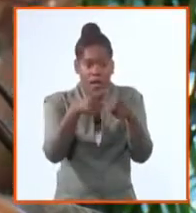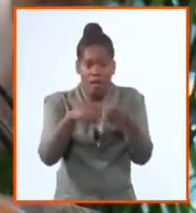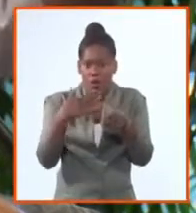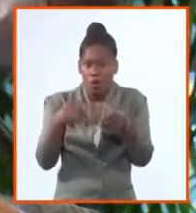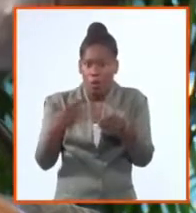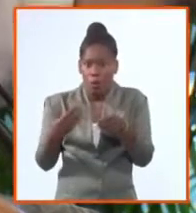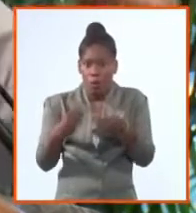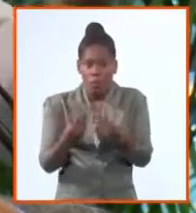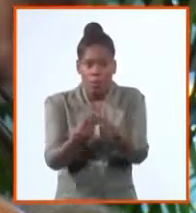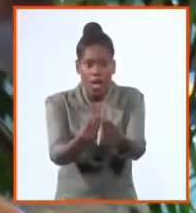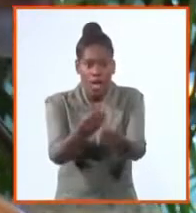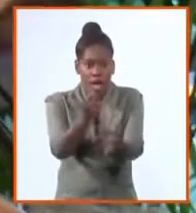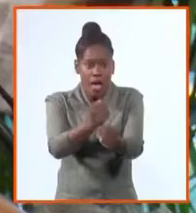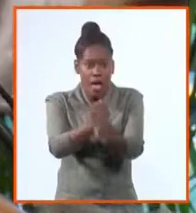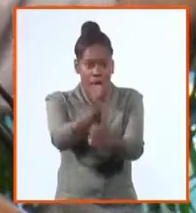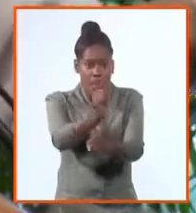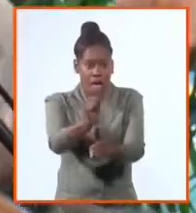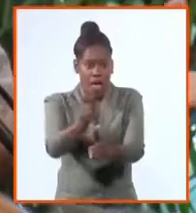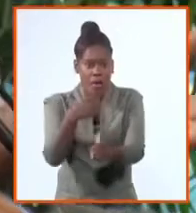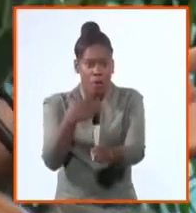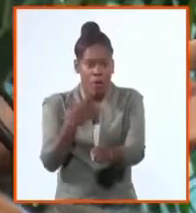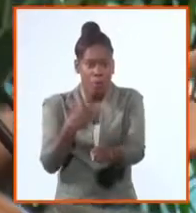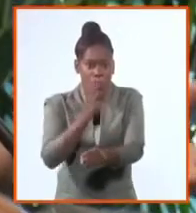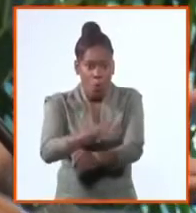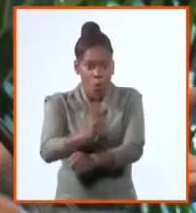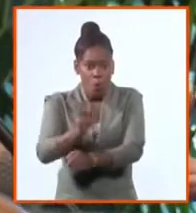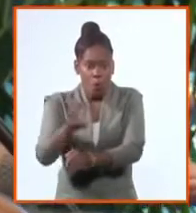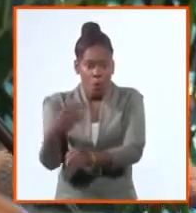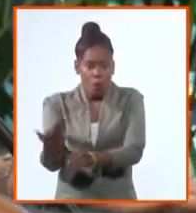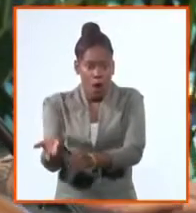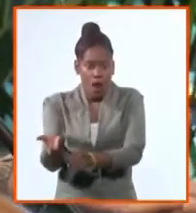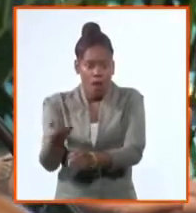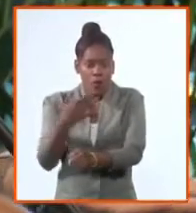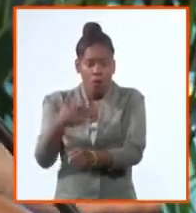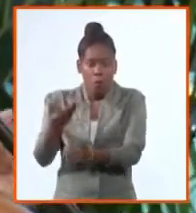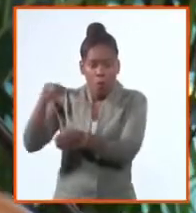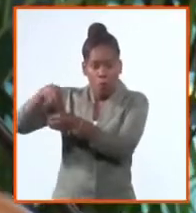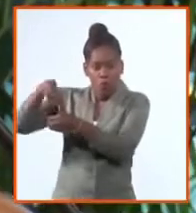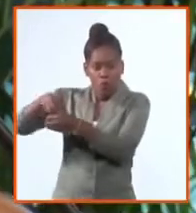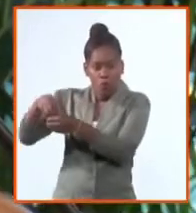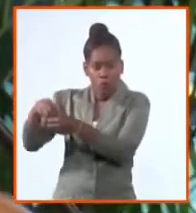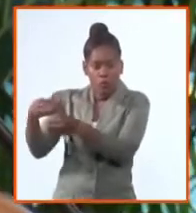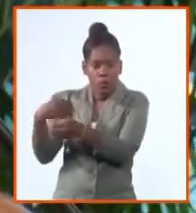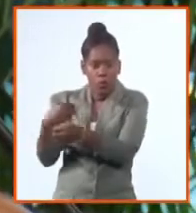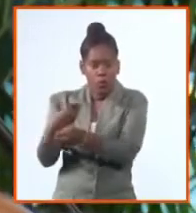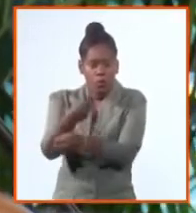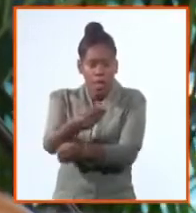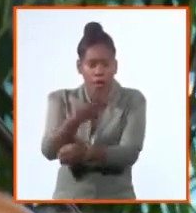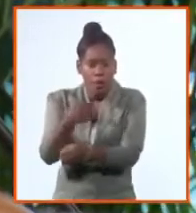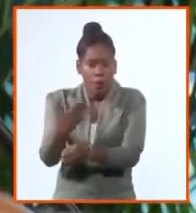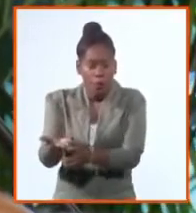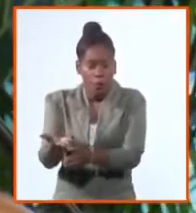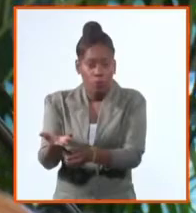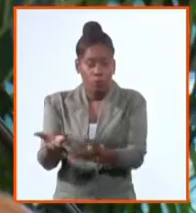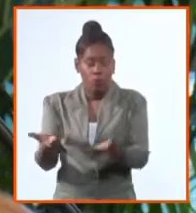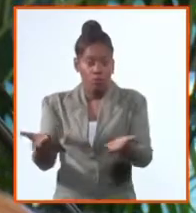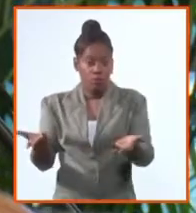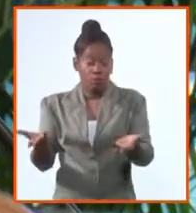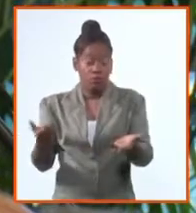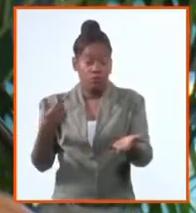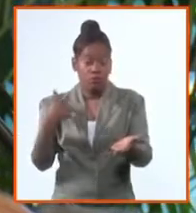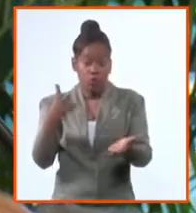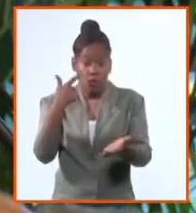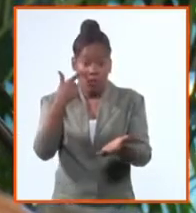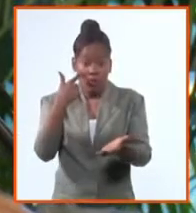para que se resuelva este problema hay que dar dólares para esto y dólares para lo otro. Bueno, ¿y de dónde salen los dólares míos? Pero eso se han hecho en propuestas oficiales,